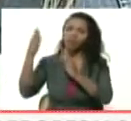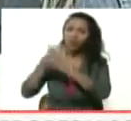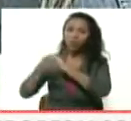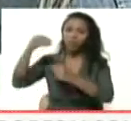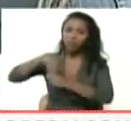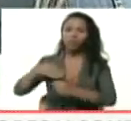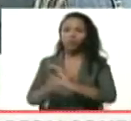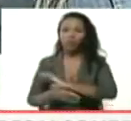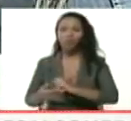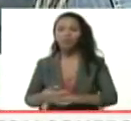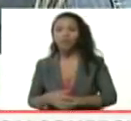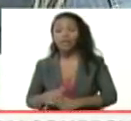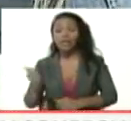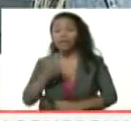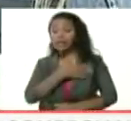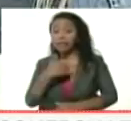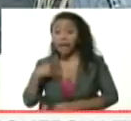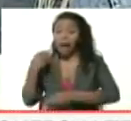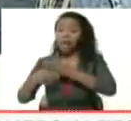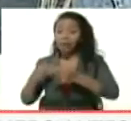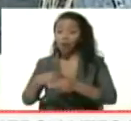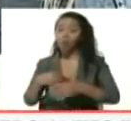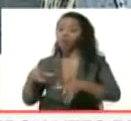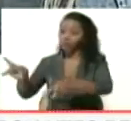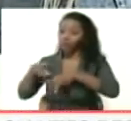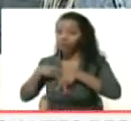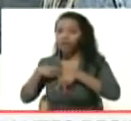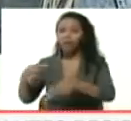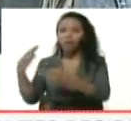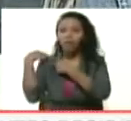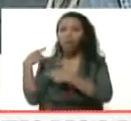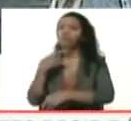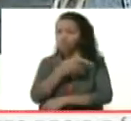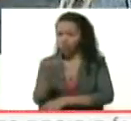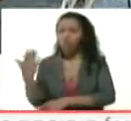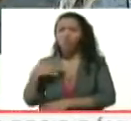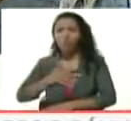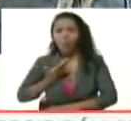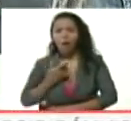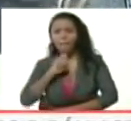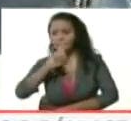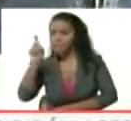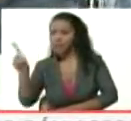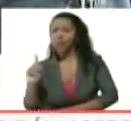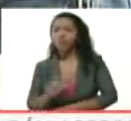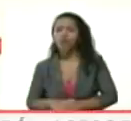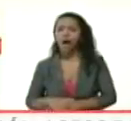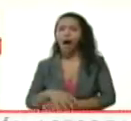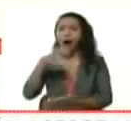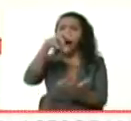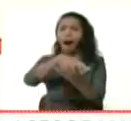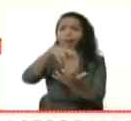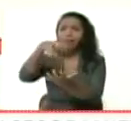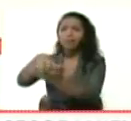quiera hacerlo, asuma su responsabilidad. Tú puedes preguntar en el